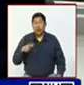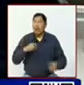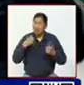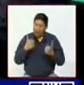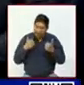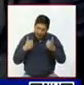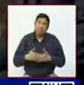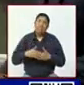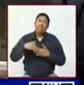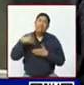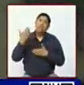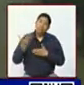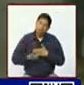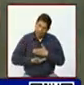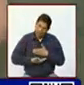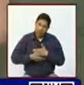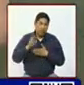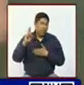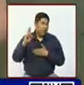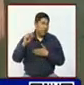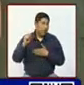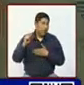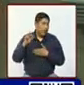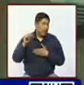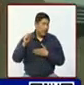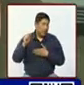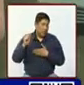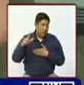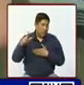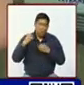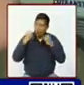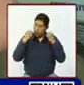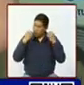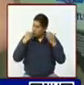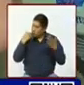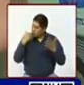Bienvenido, Rafael, una vez más. Qué buen viaje que has realizado, porque ha logrado lo que estaba buscando.